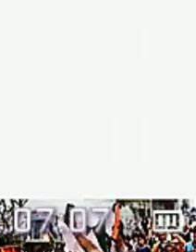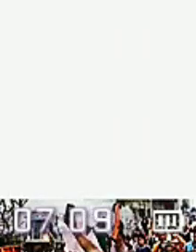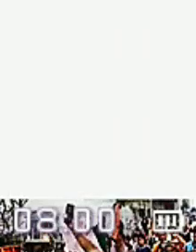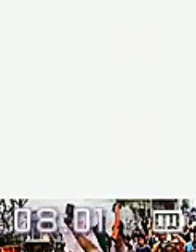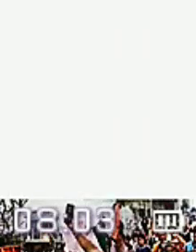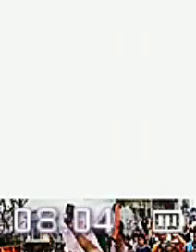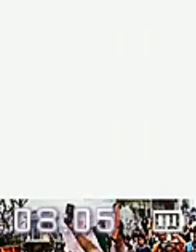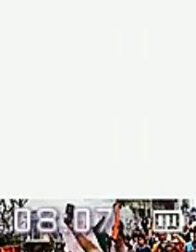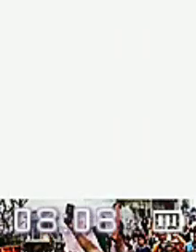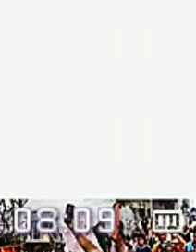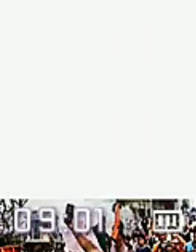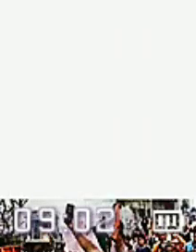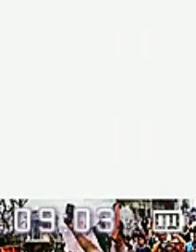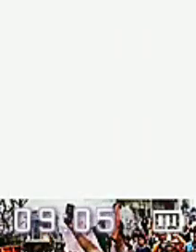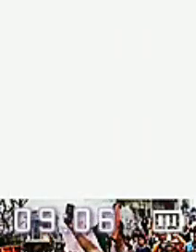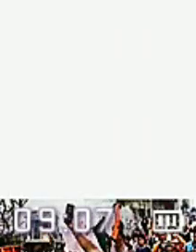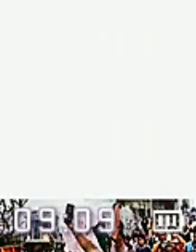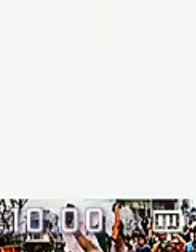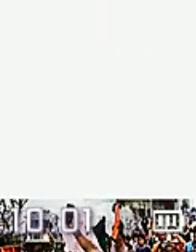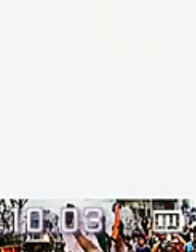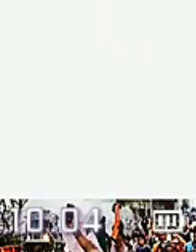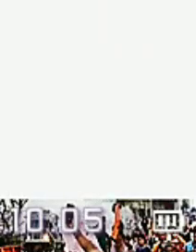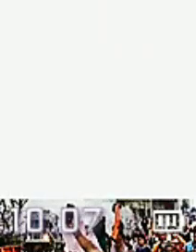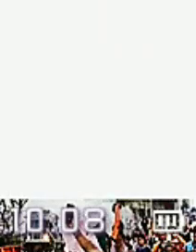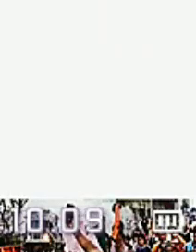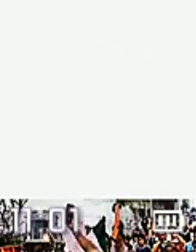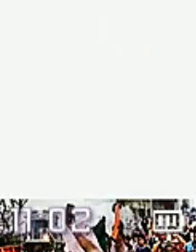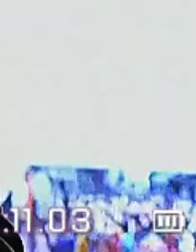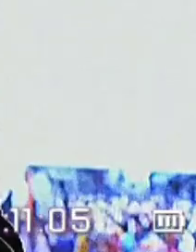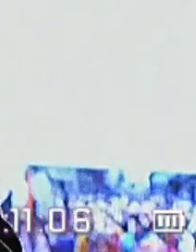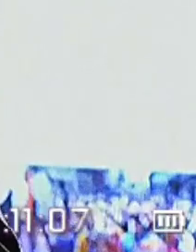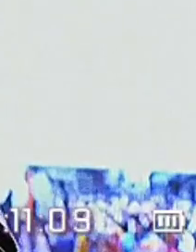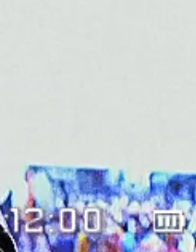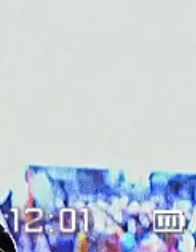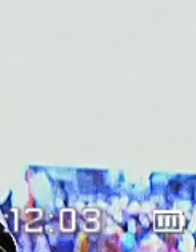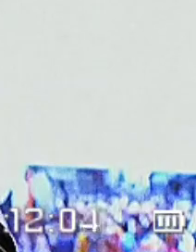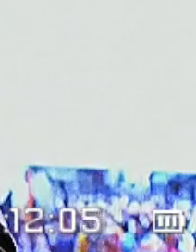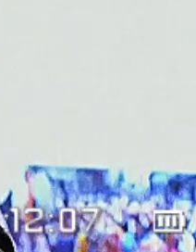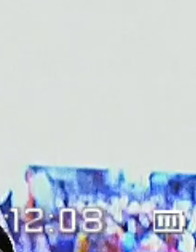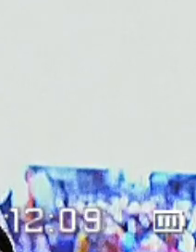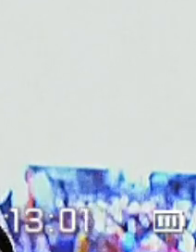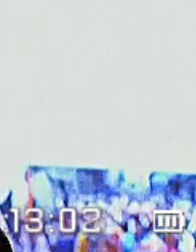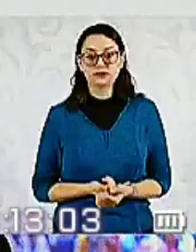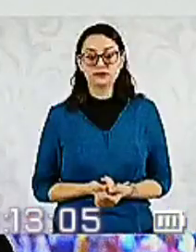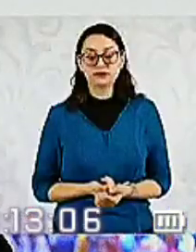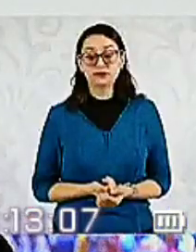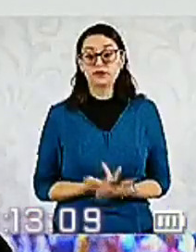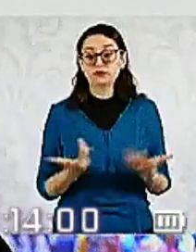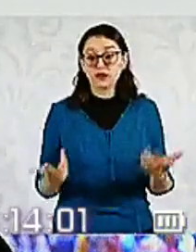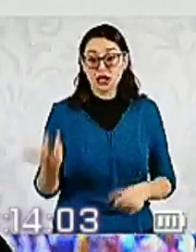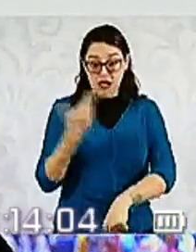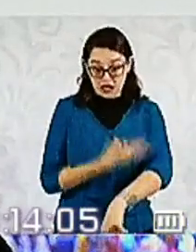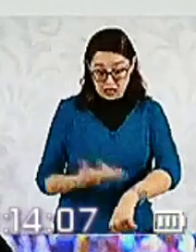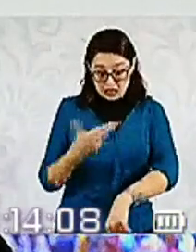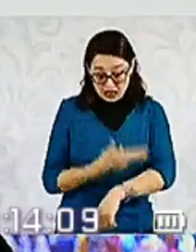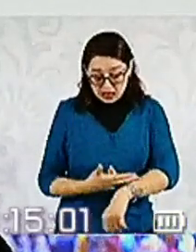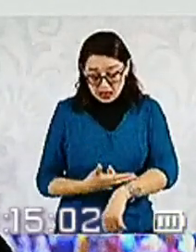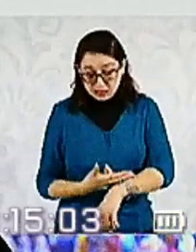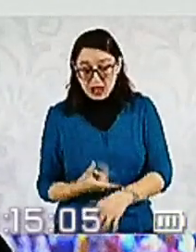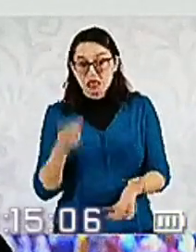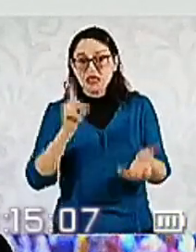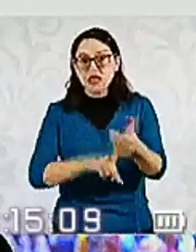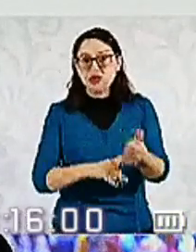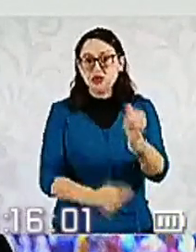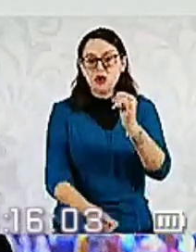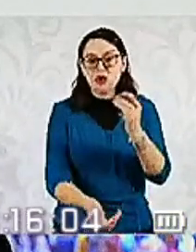entre más ágil sea, más eficiente, es mucho menos la tentación de caer en un soborno, en una